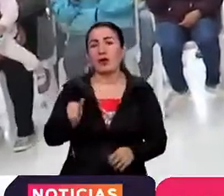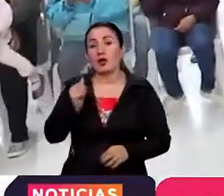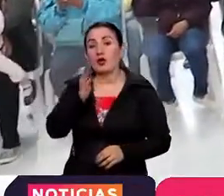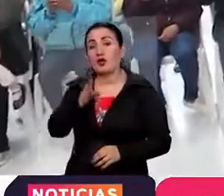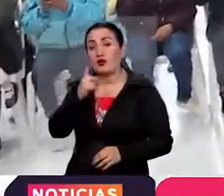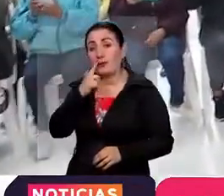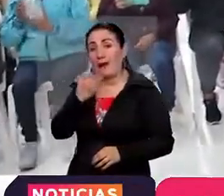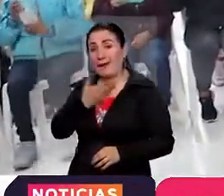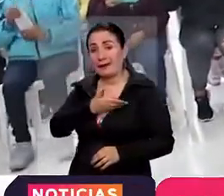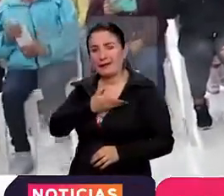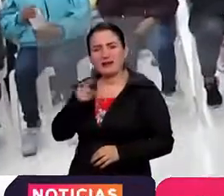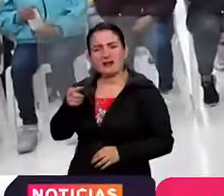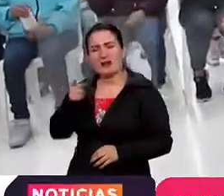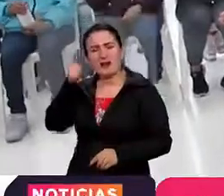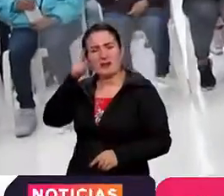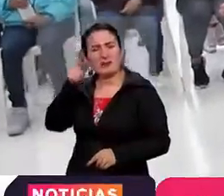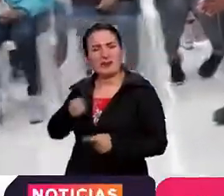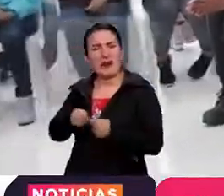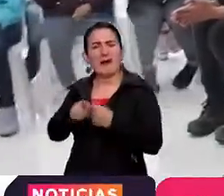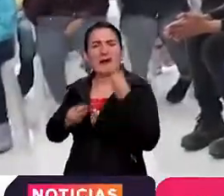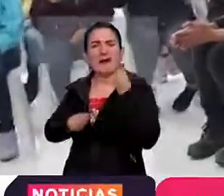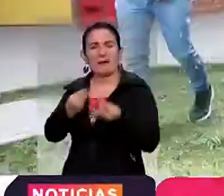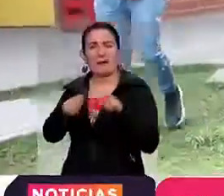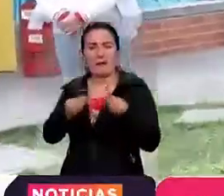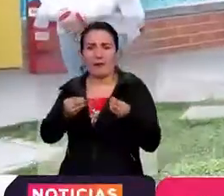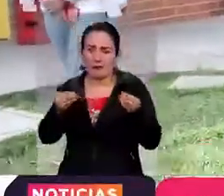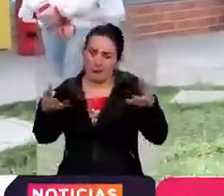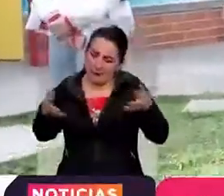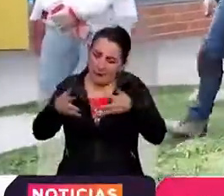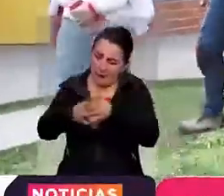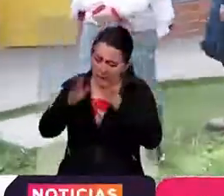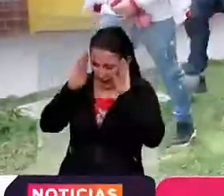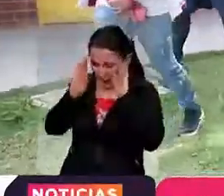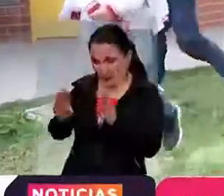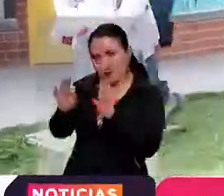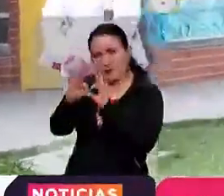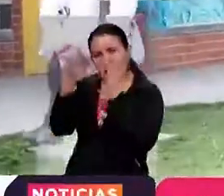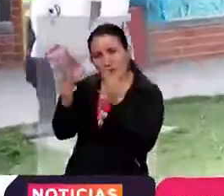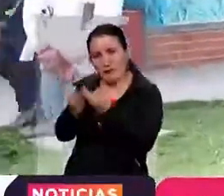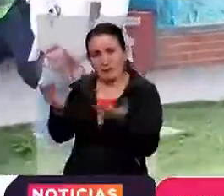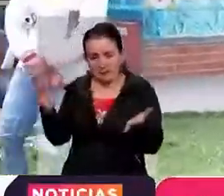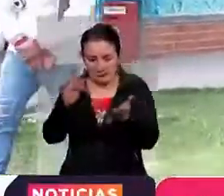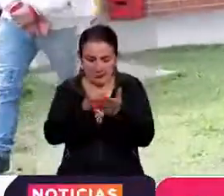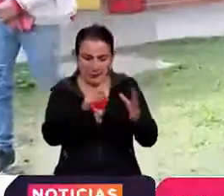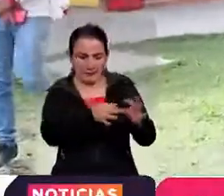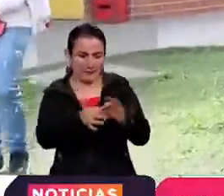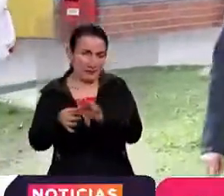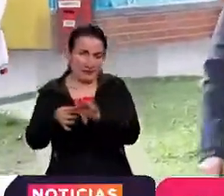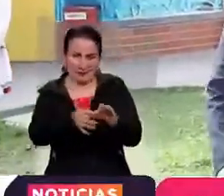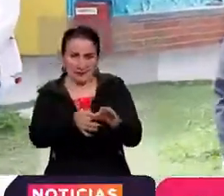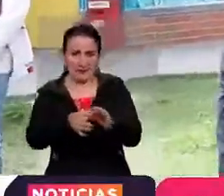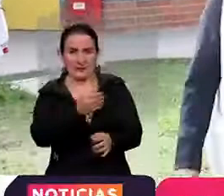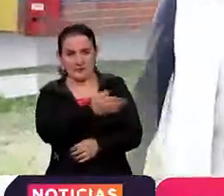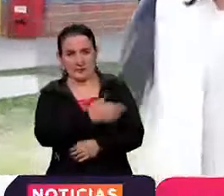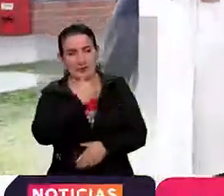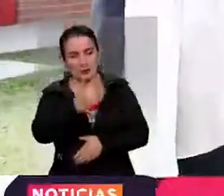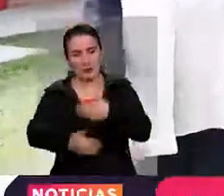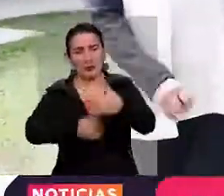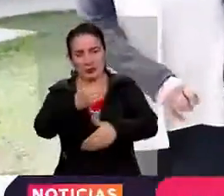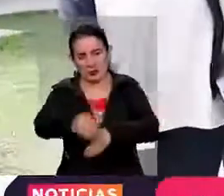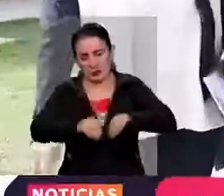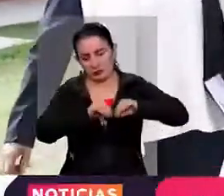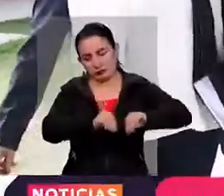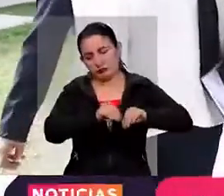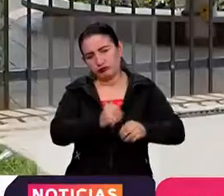el cual tendrá como foco principal la atención integral a las familias, haciéndolas partícipes y protagonistas en procesos de